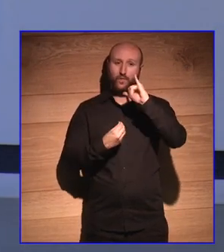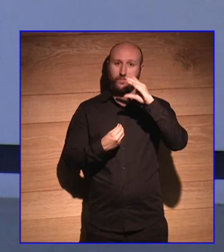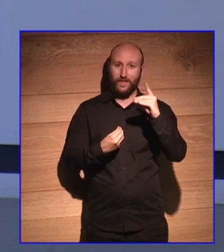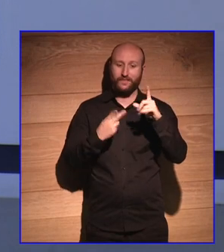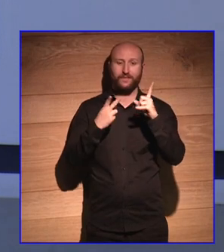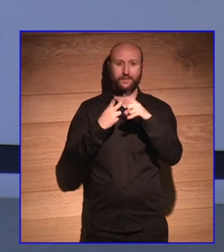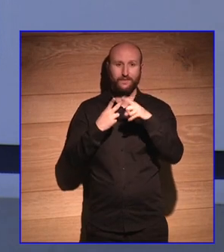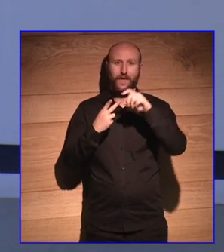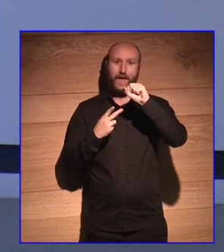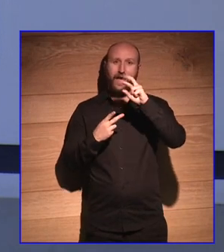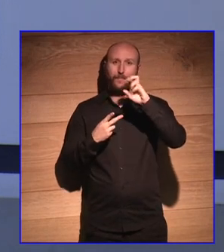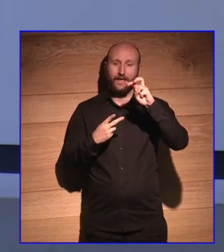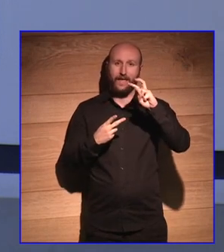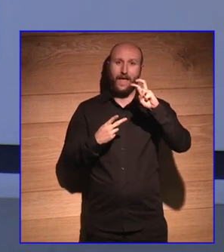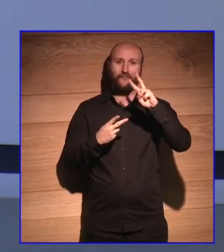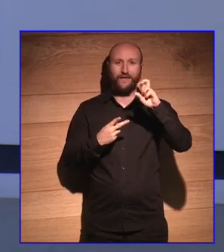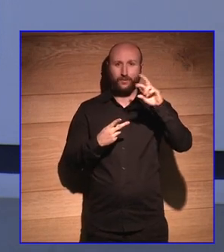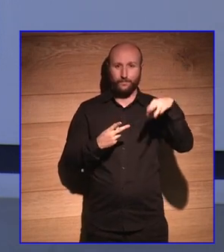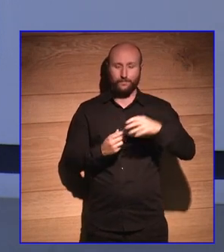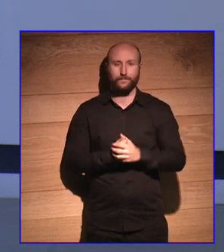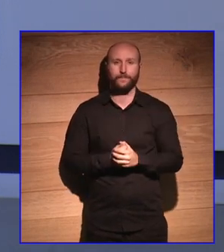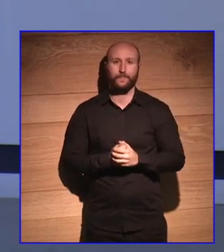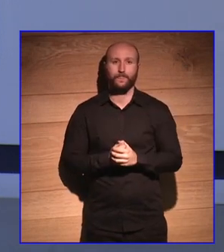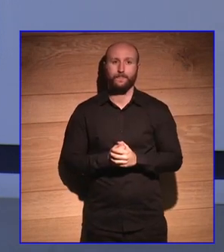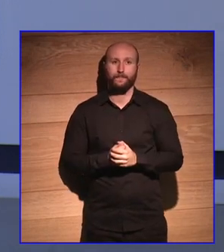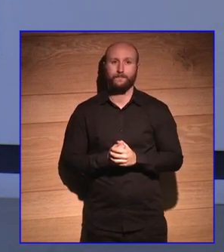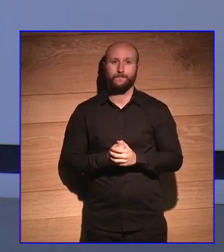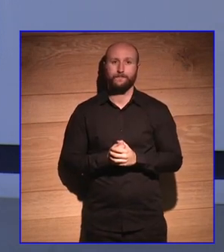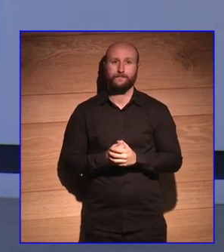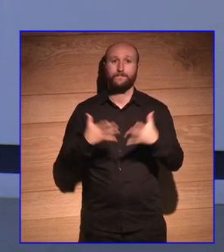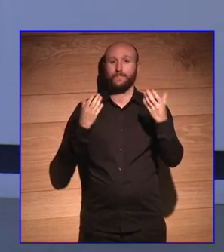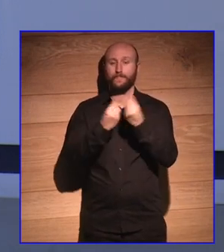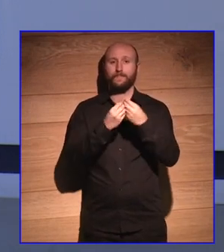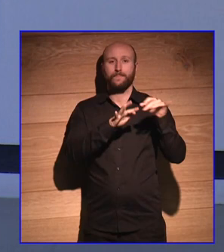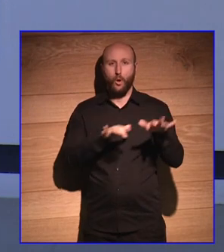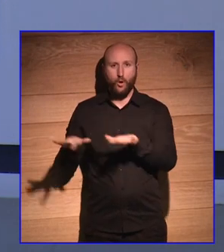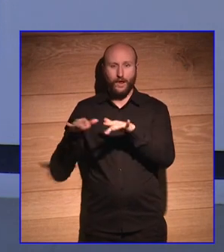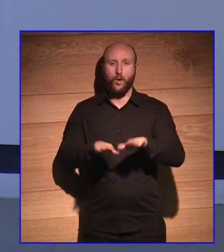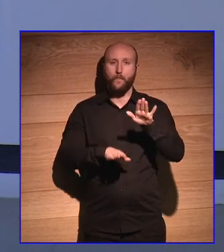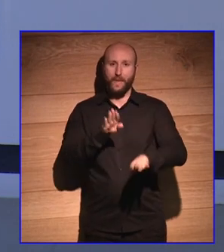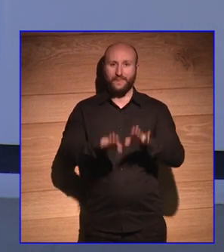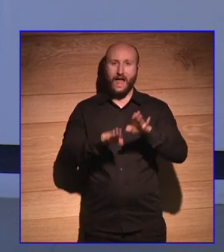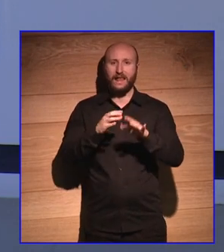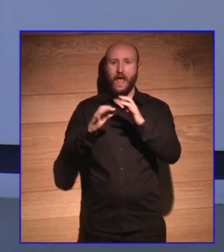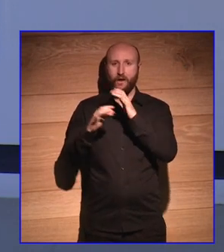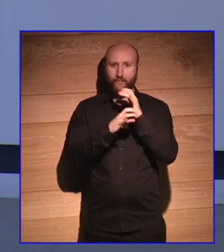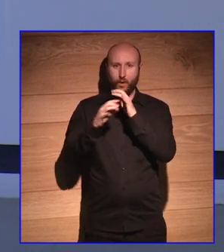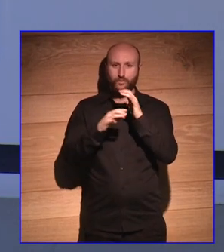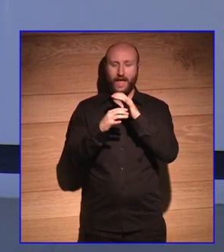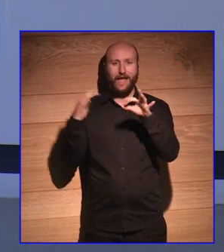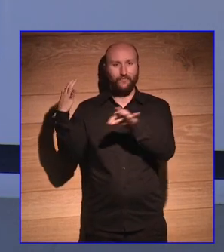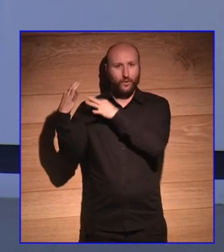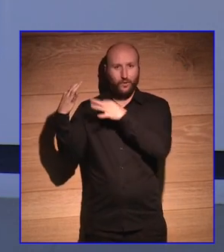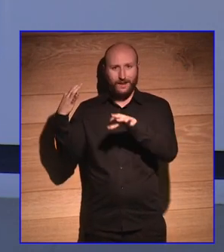ave verum un motete a cuatro voces mixtas con acompañamiento de órgano o pedal flauta clarinete en si bemol violín